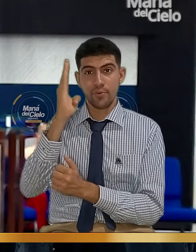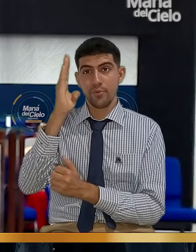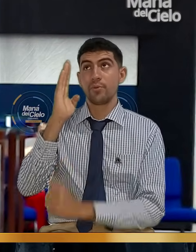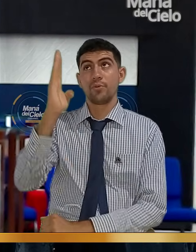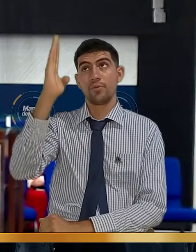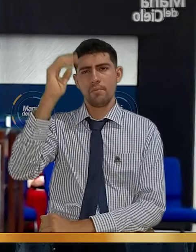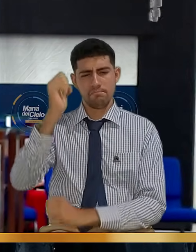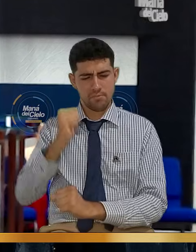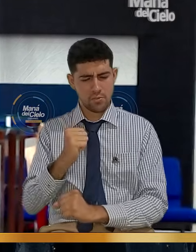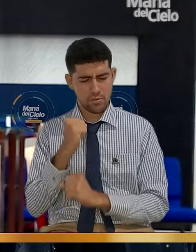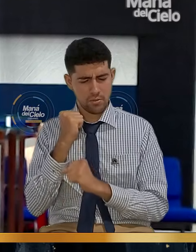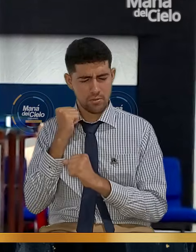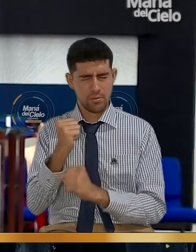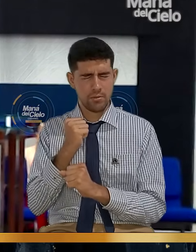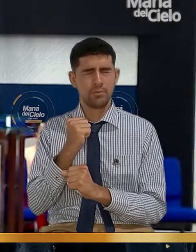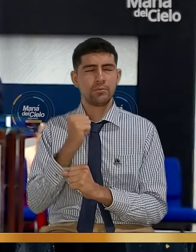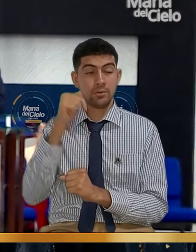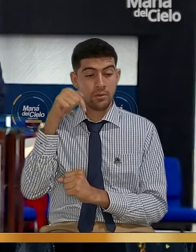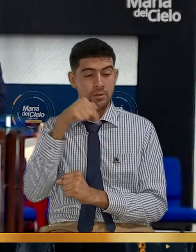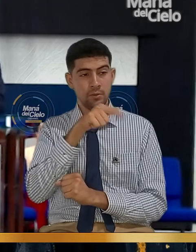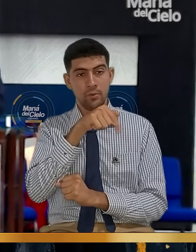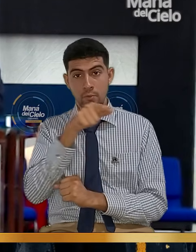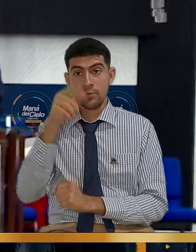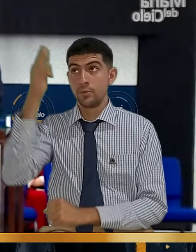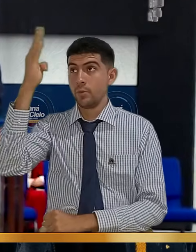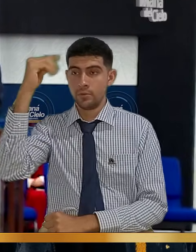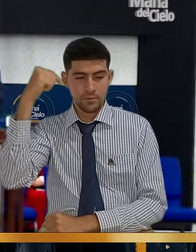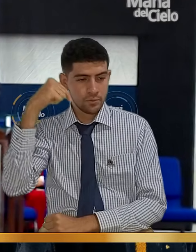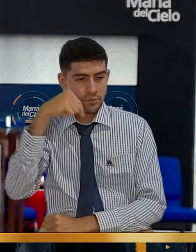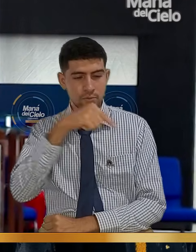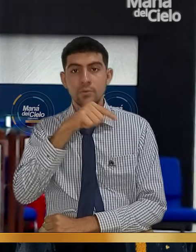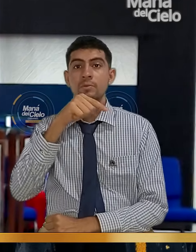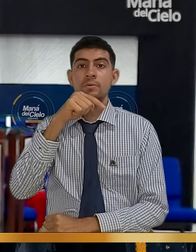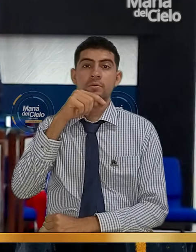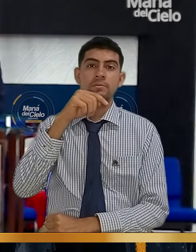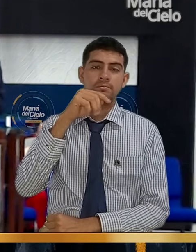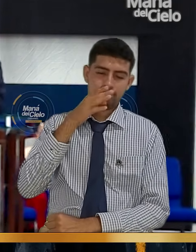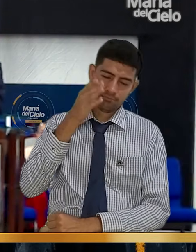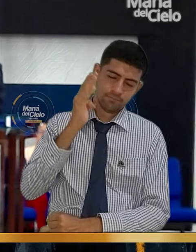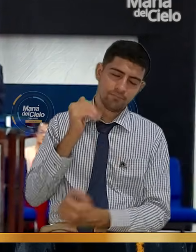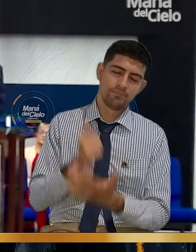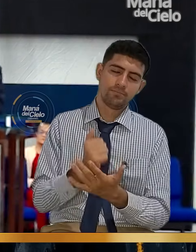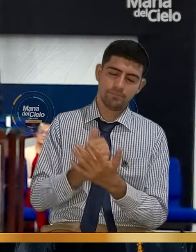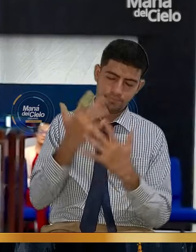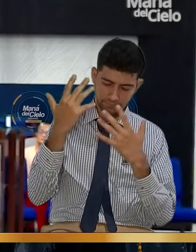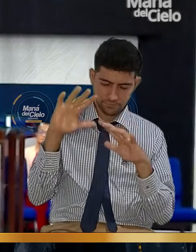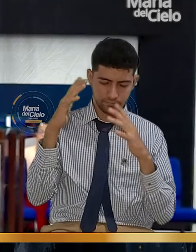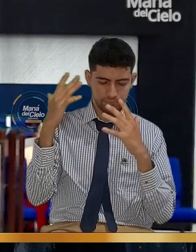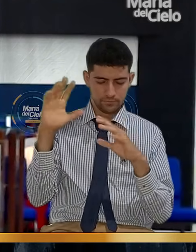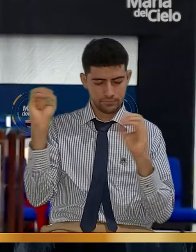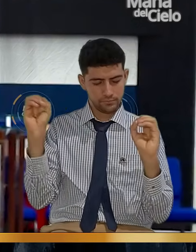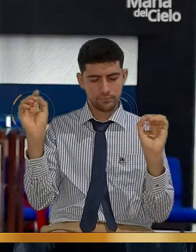volver, porque esta es su casa. Que nuestro Dios sigue siendo su Dios y que nosotros seguimos siendo